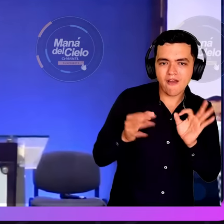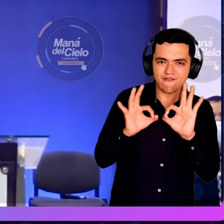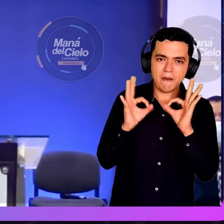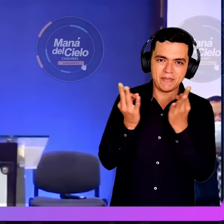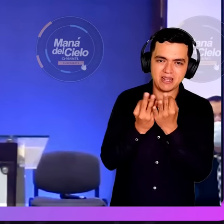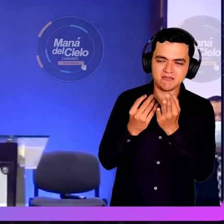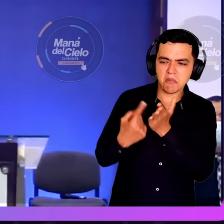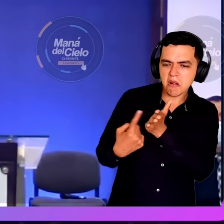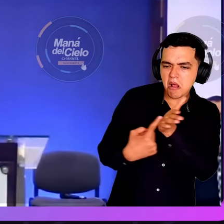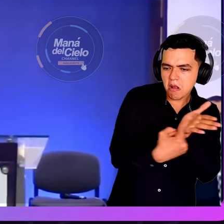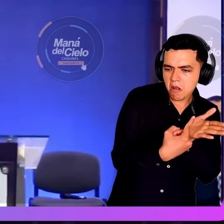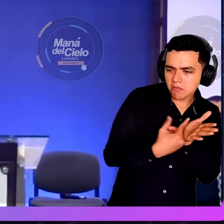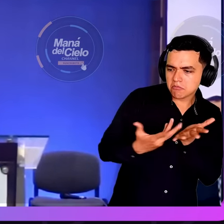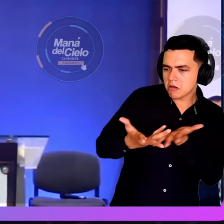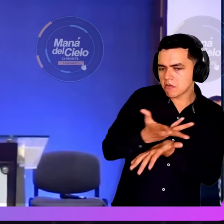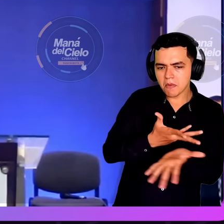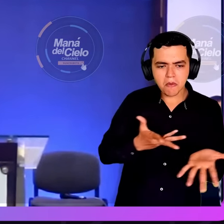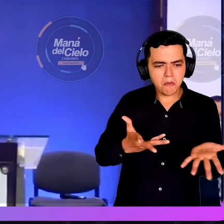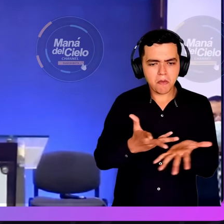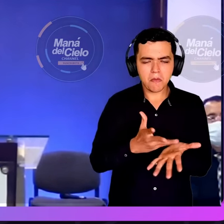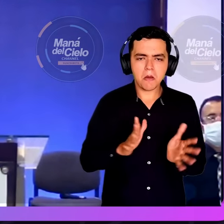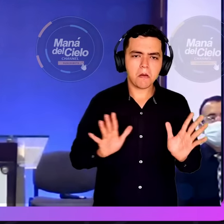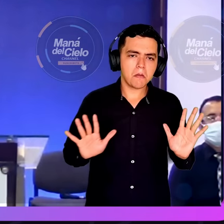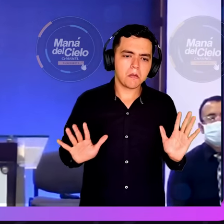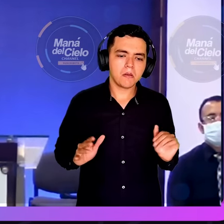usted sabe que en los hogares pasan cosas.